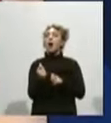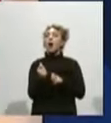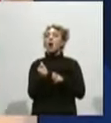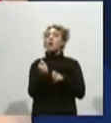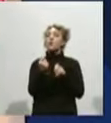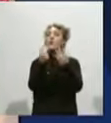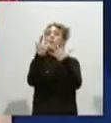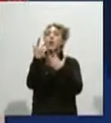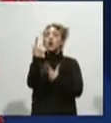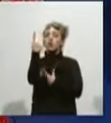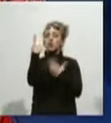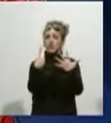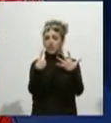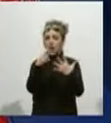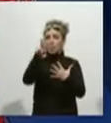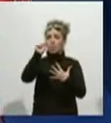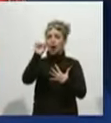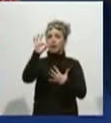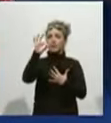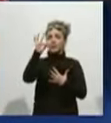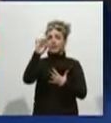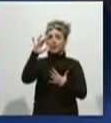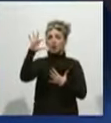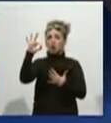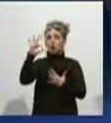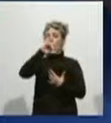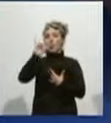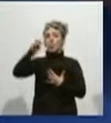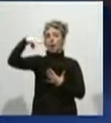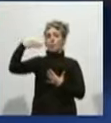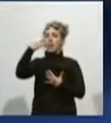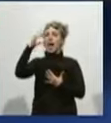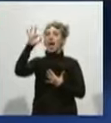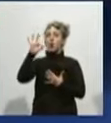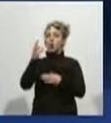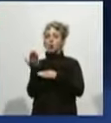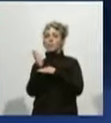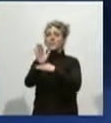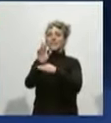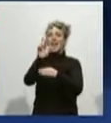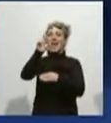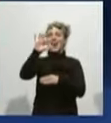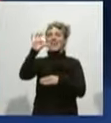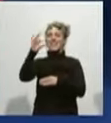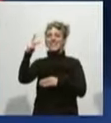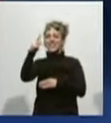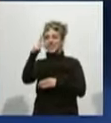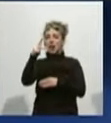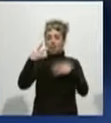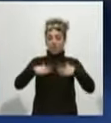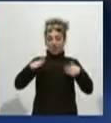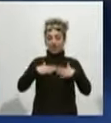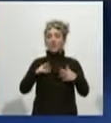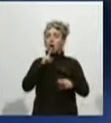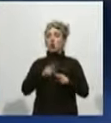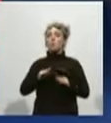Patricio Zambrano, drag Sanjario. Representa a Riz y lo hace con la fantasía que